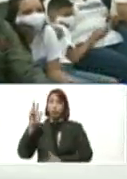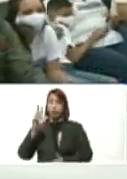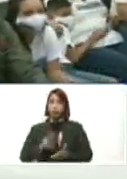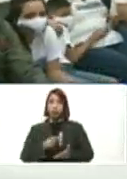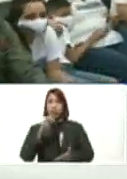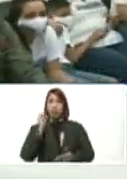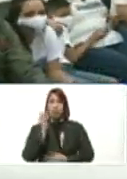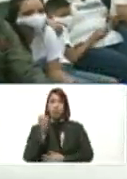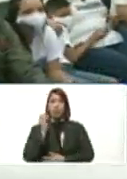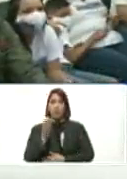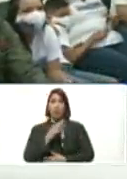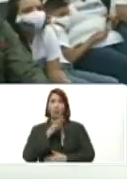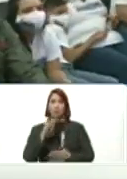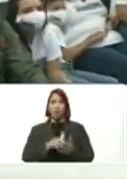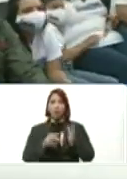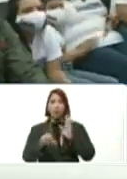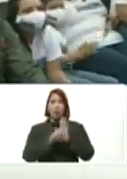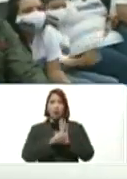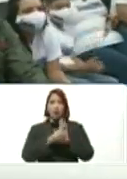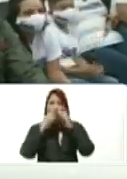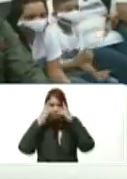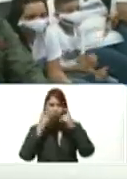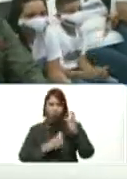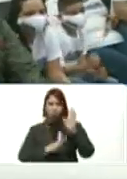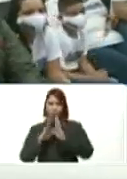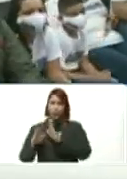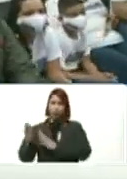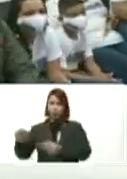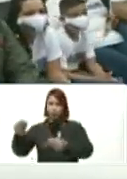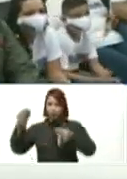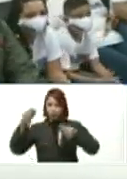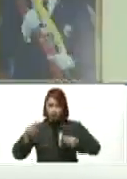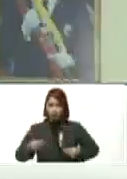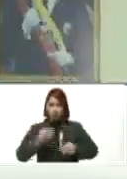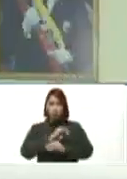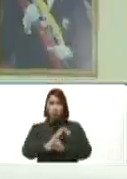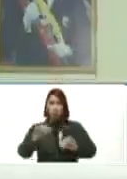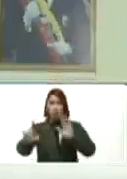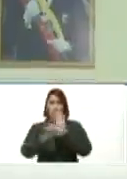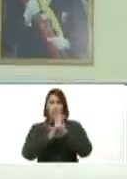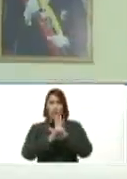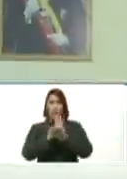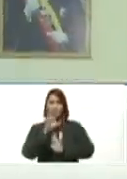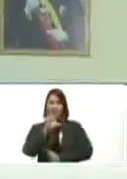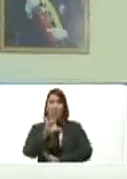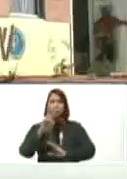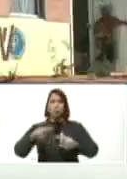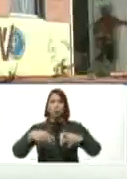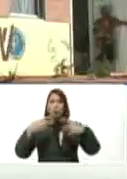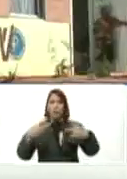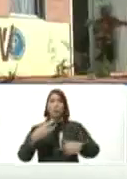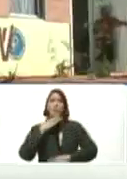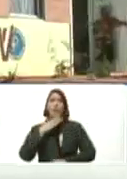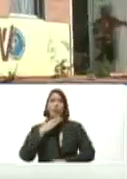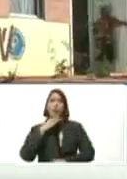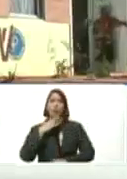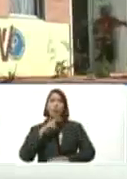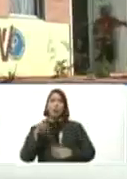Asamblea Nacional en la ley de emprendimiento que me han entregado y que ya es ley de la República, el nuevo Fondo Nacional